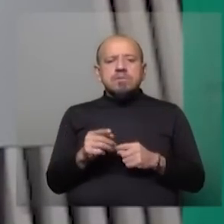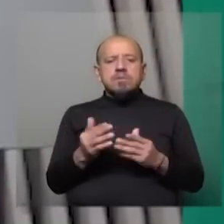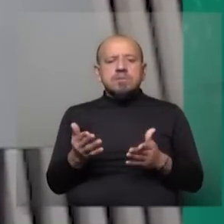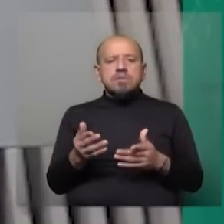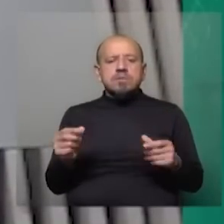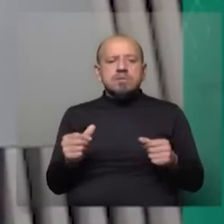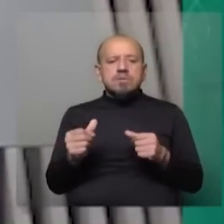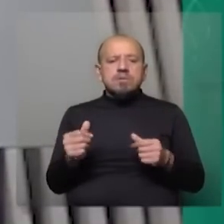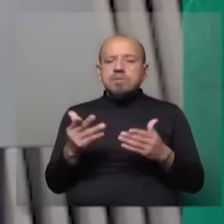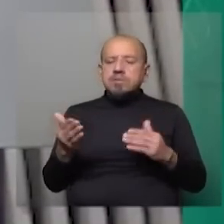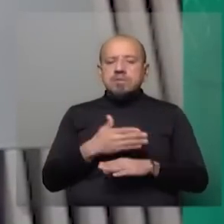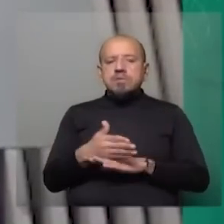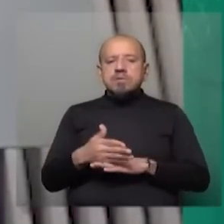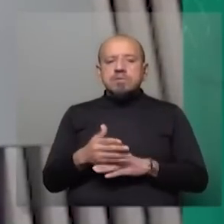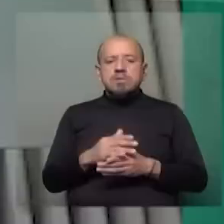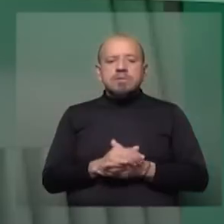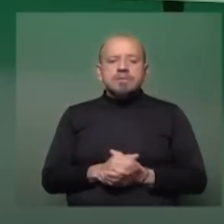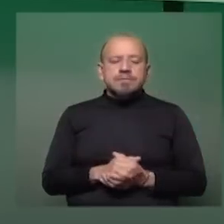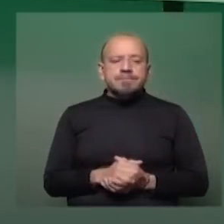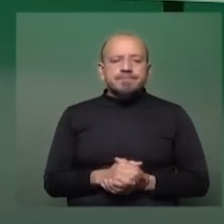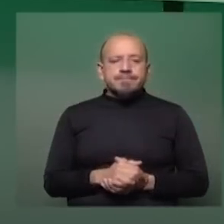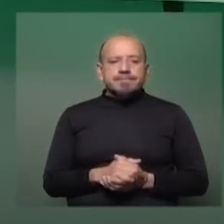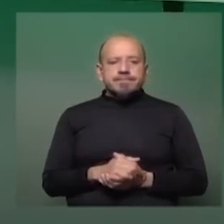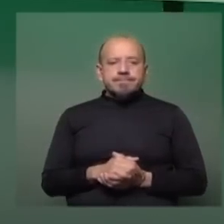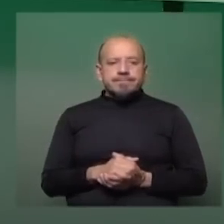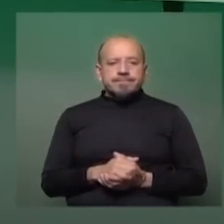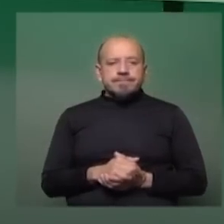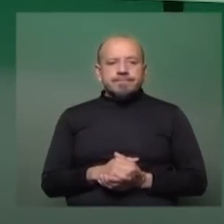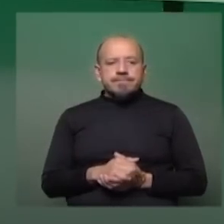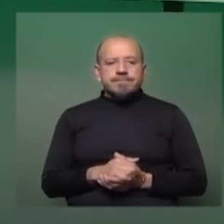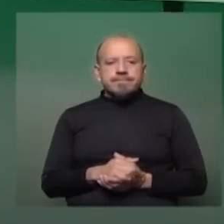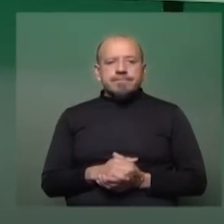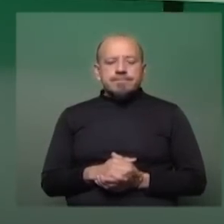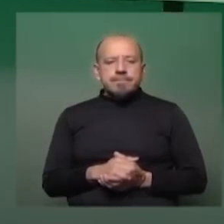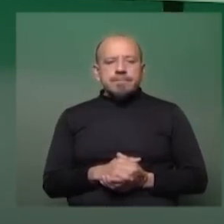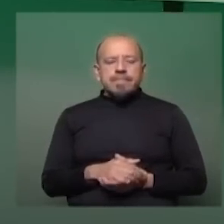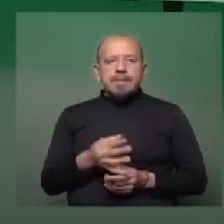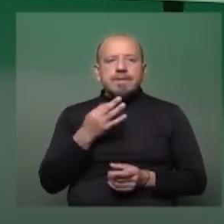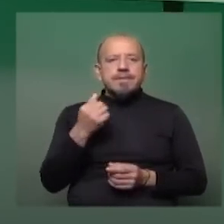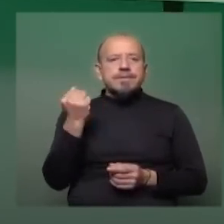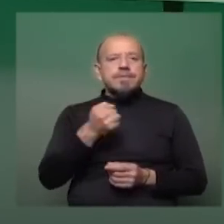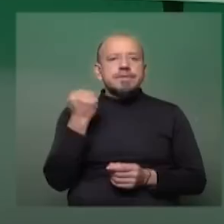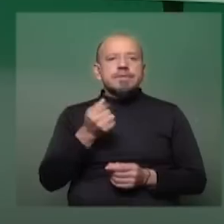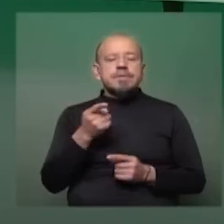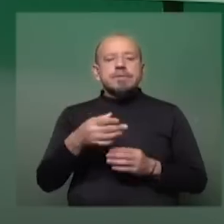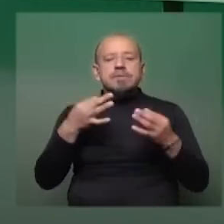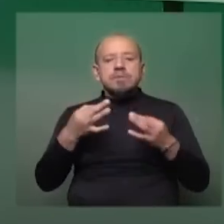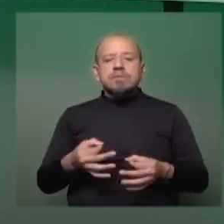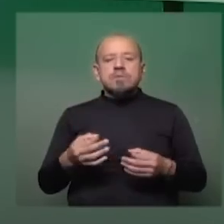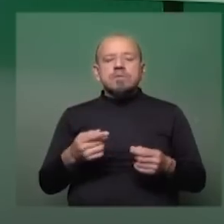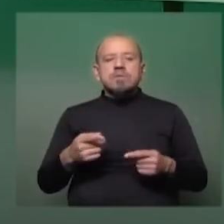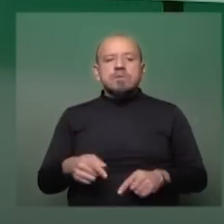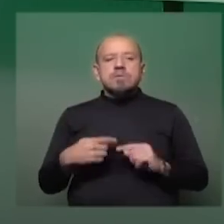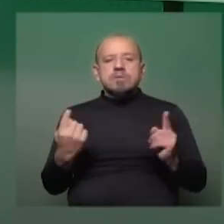que hacen están pagando las consecuencias de este conflicto y en esta misma entrevista dijo que es fundamental que se cumpla con la convención